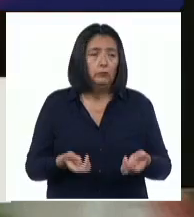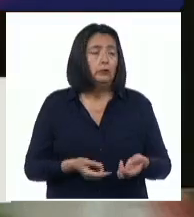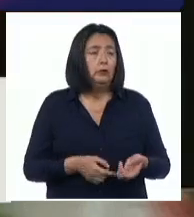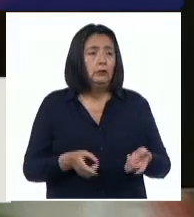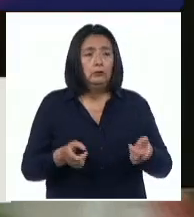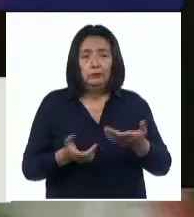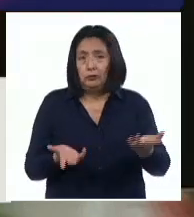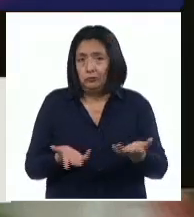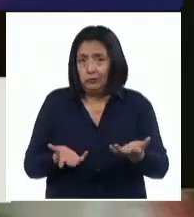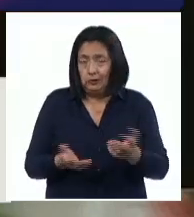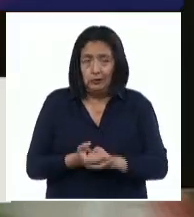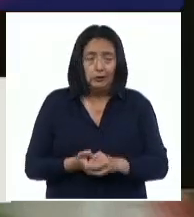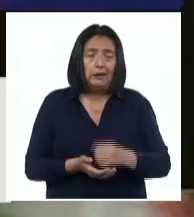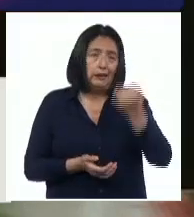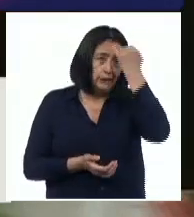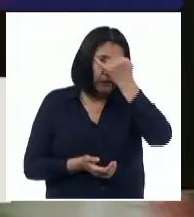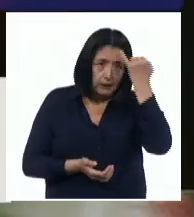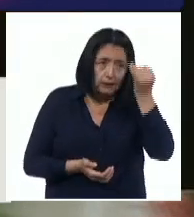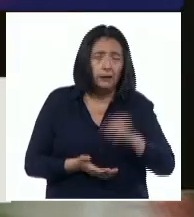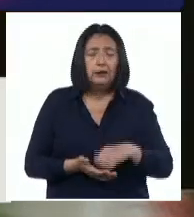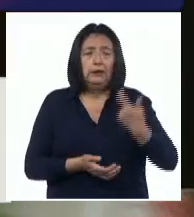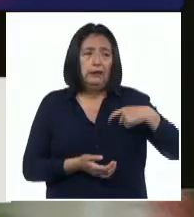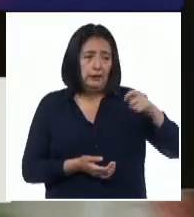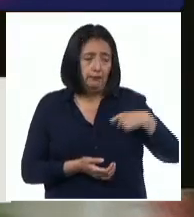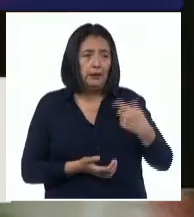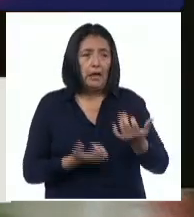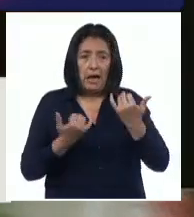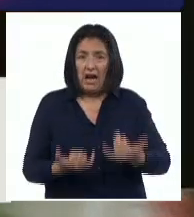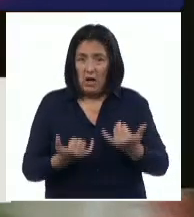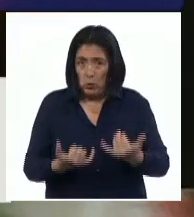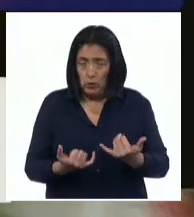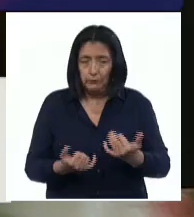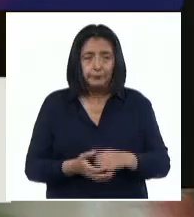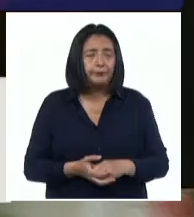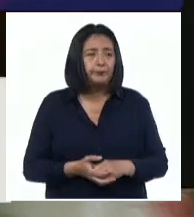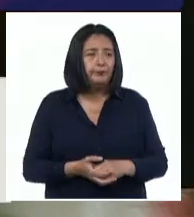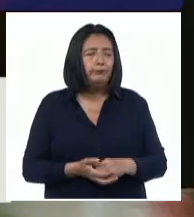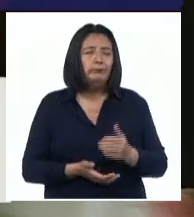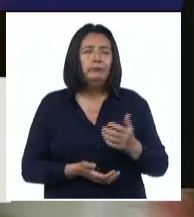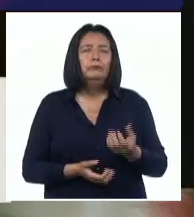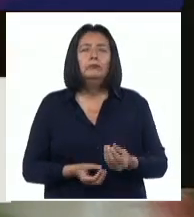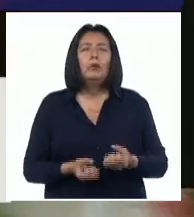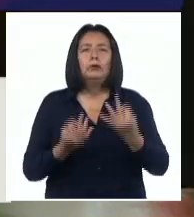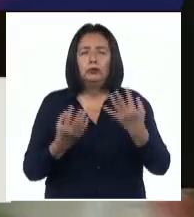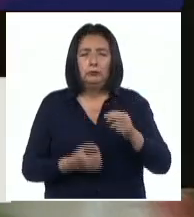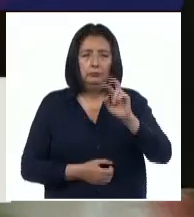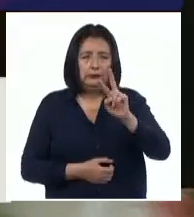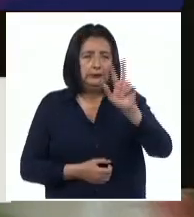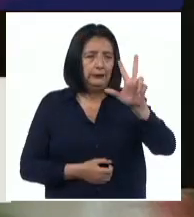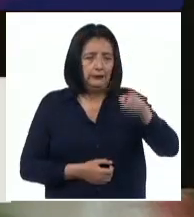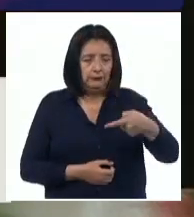Cuando en Italia y España están por los